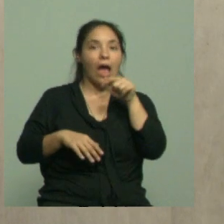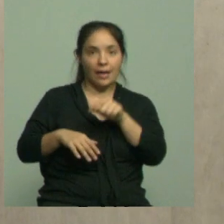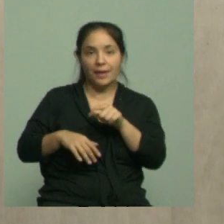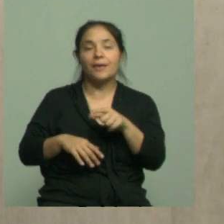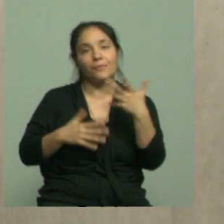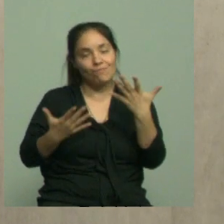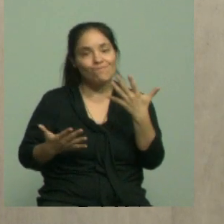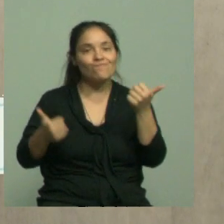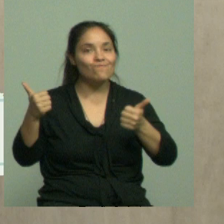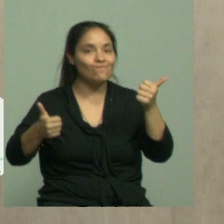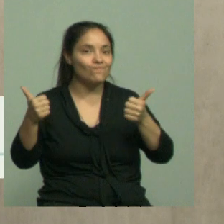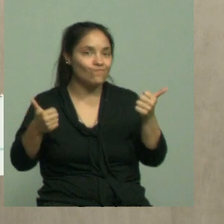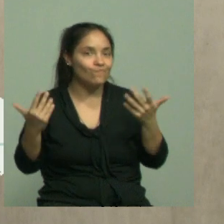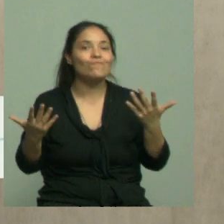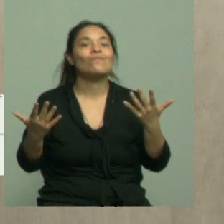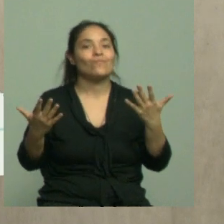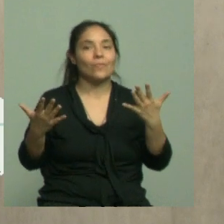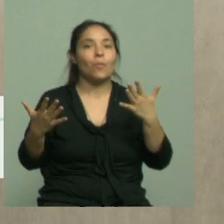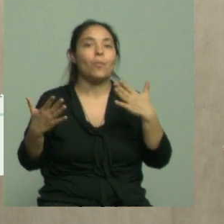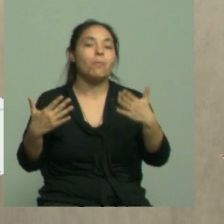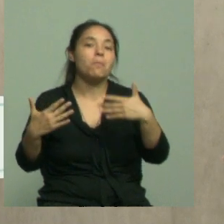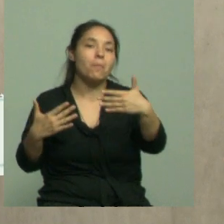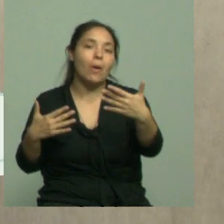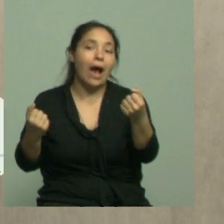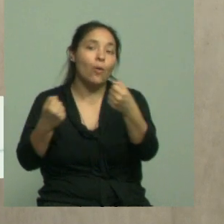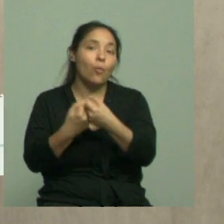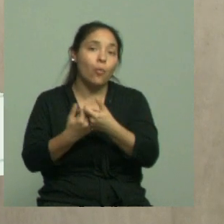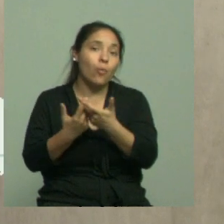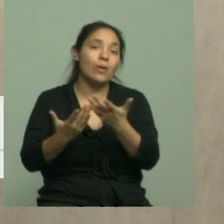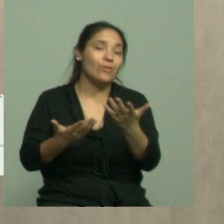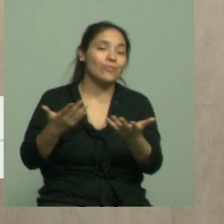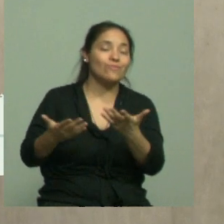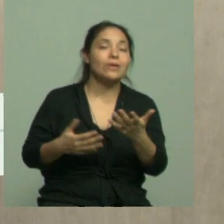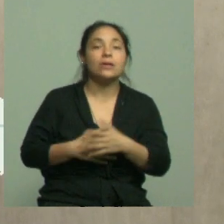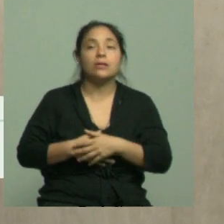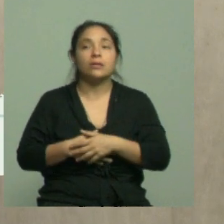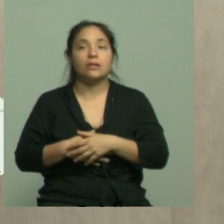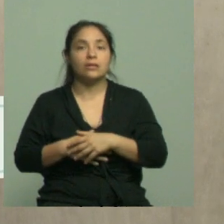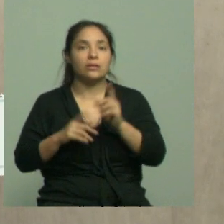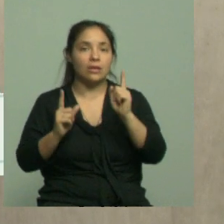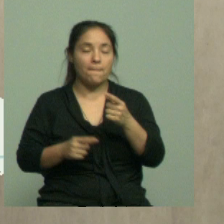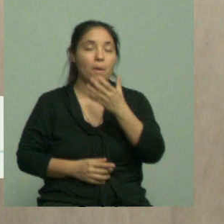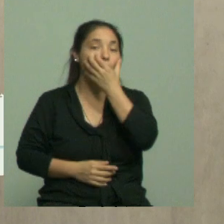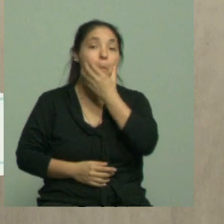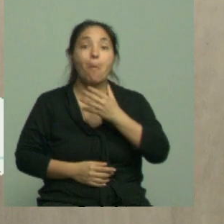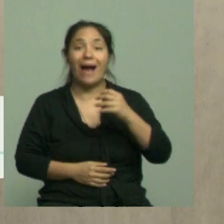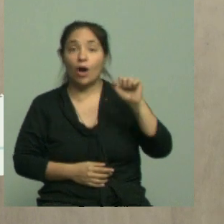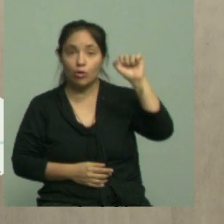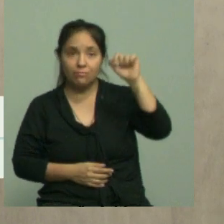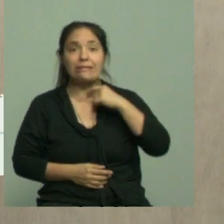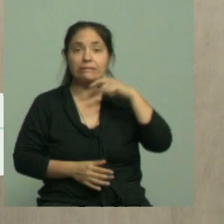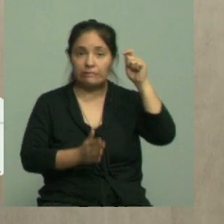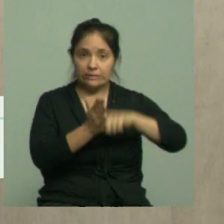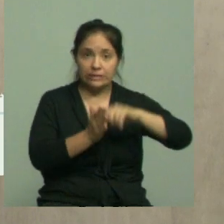una disonancia para lo que puede llegar a ser un potencial acuerdo. Y de hecho yo creo que acá vemos un Macron que quisiera firmar, pero